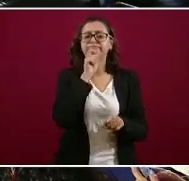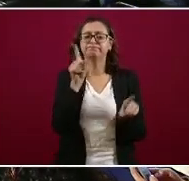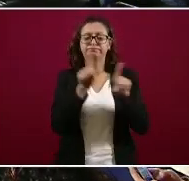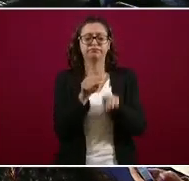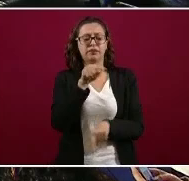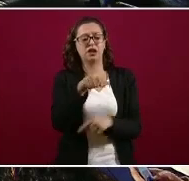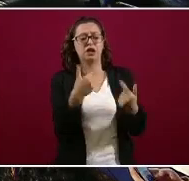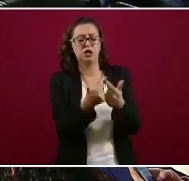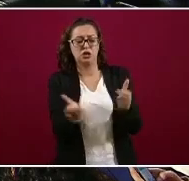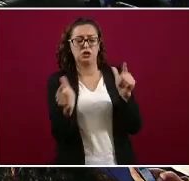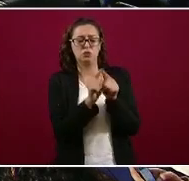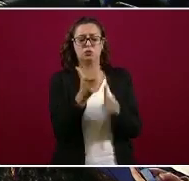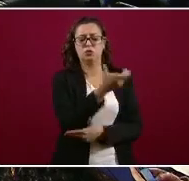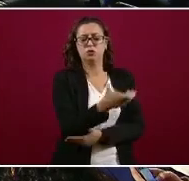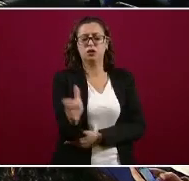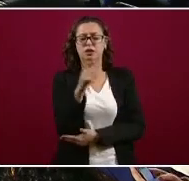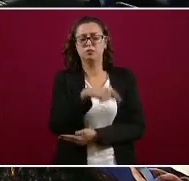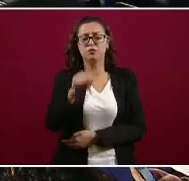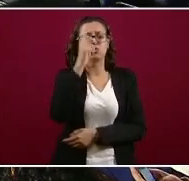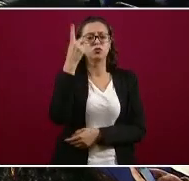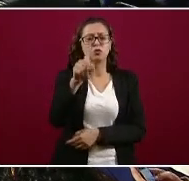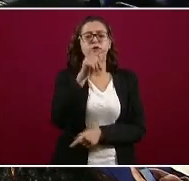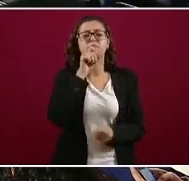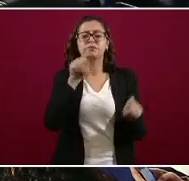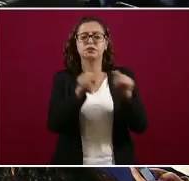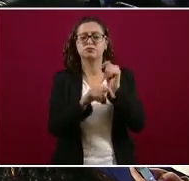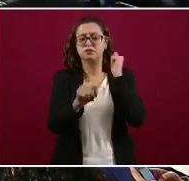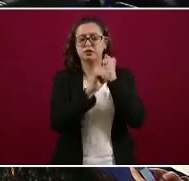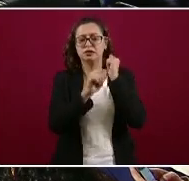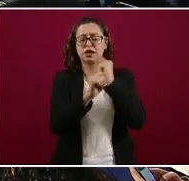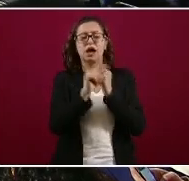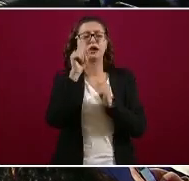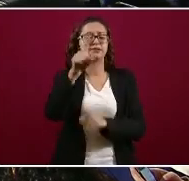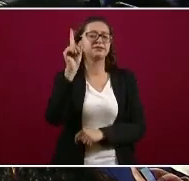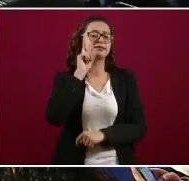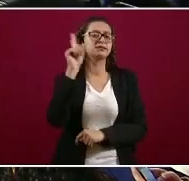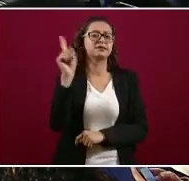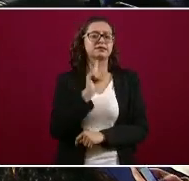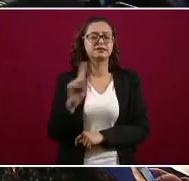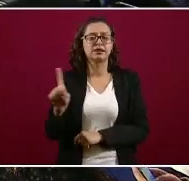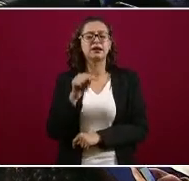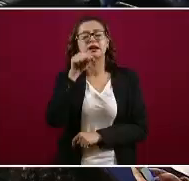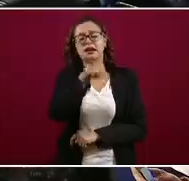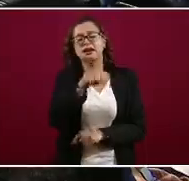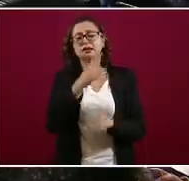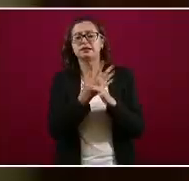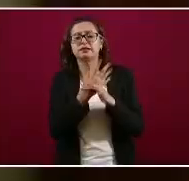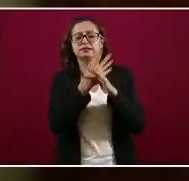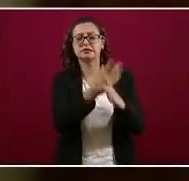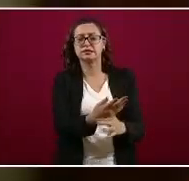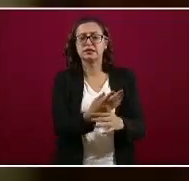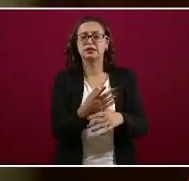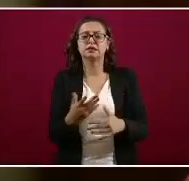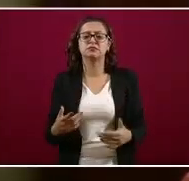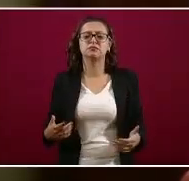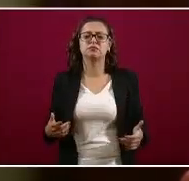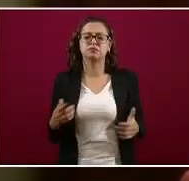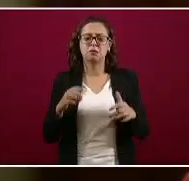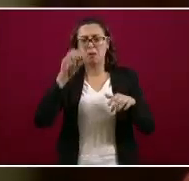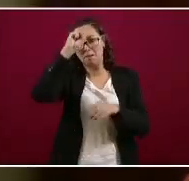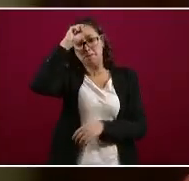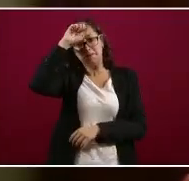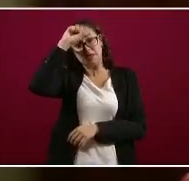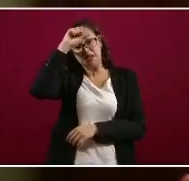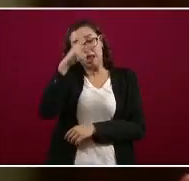grupo de ejidatarios y transportistas en el ejido cedros de zacatecas que tienen mantiene bloqueado los accesos a la mina